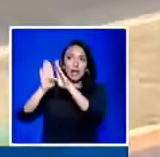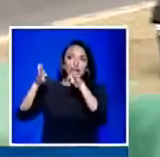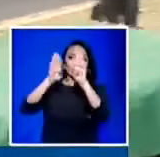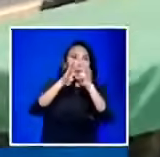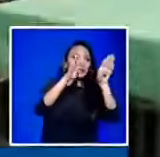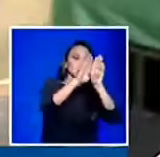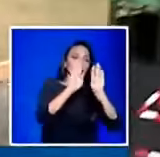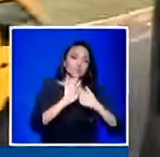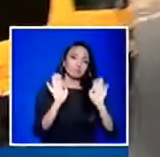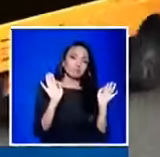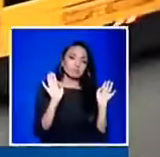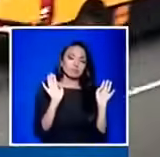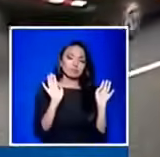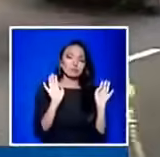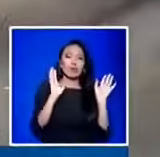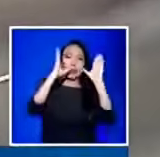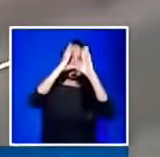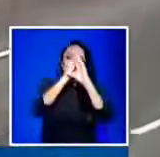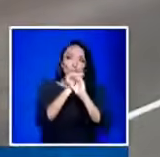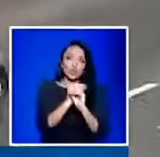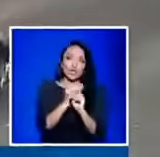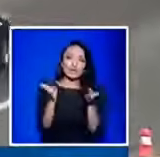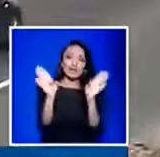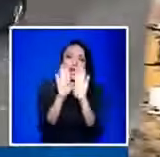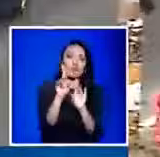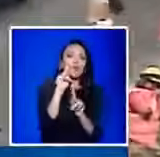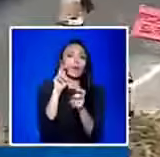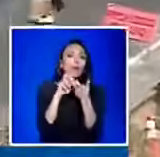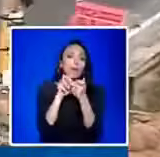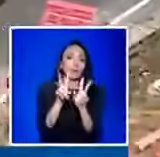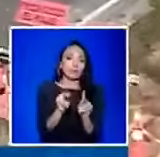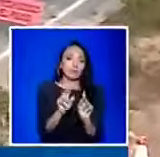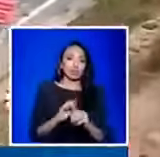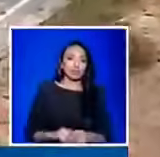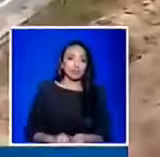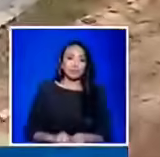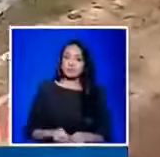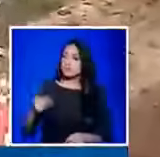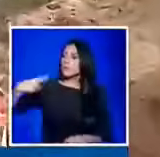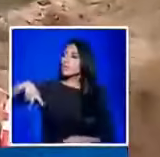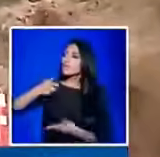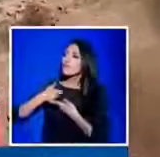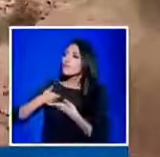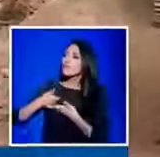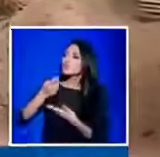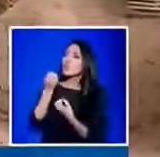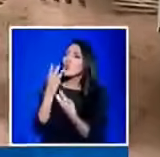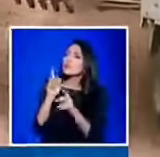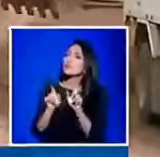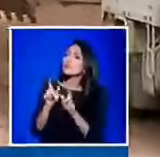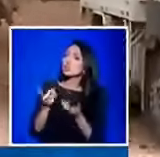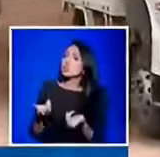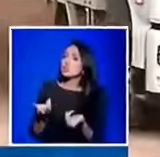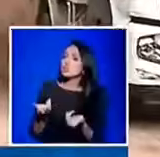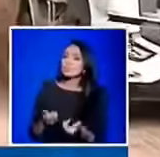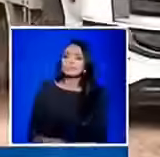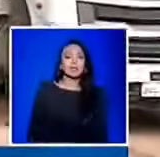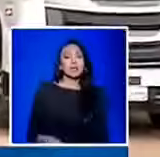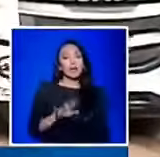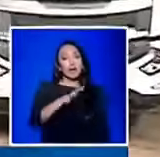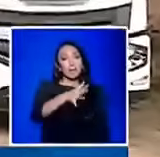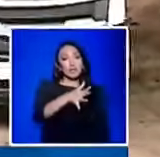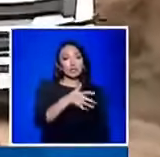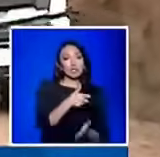totales, en el caso que sea, nocturnos para no causar problemas de movilidad. ¿Cuántas personas se beneficiarán de este puente? Este proyecto, tenemos